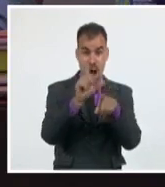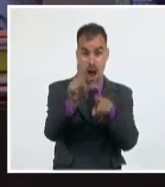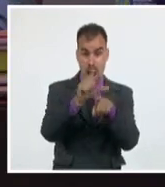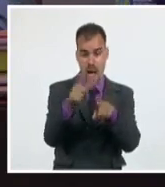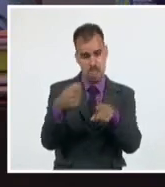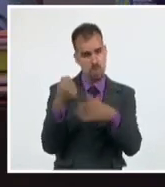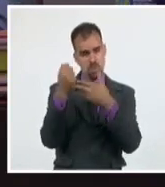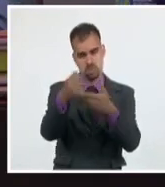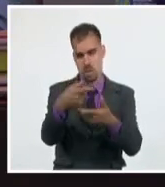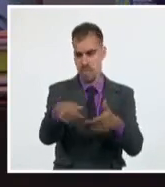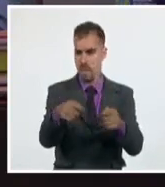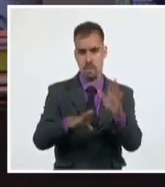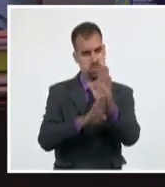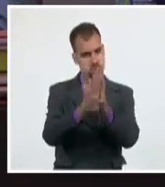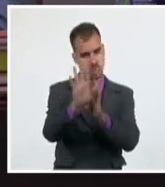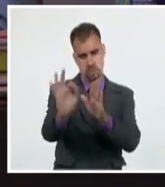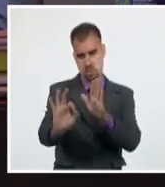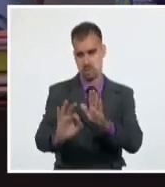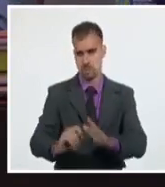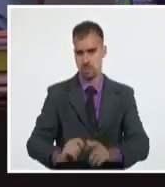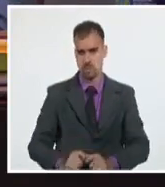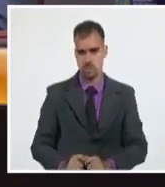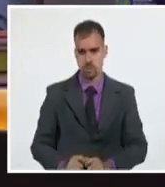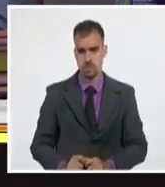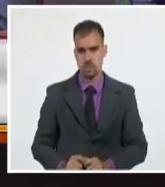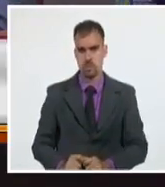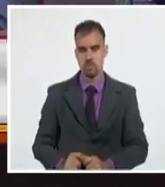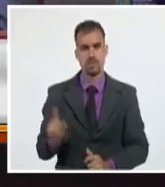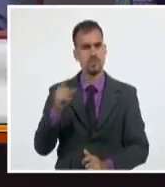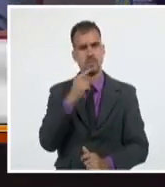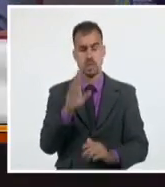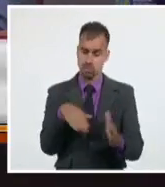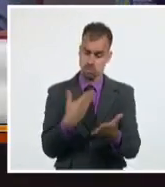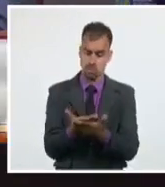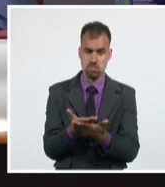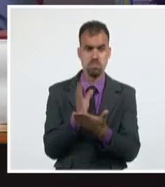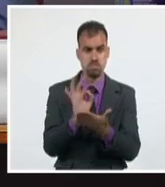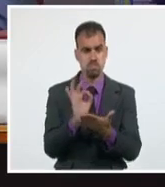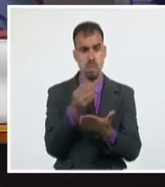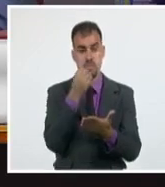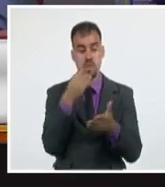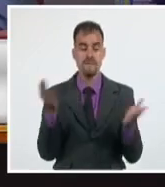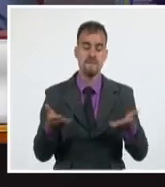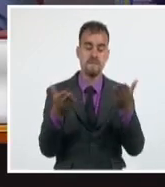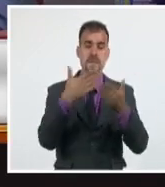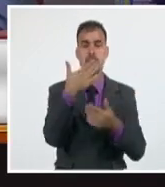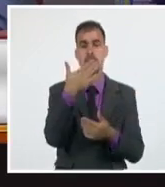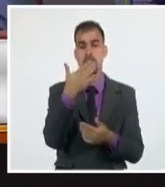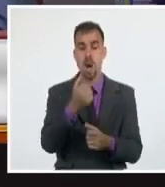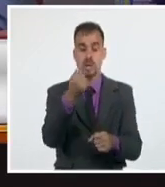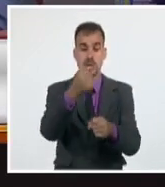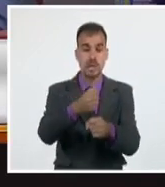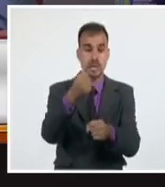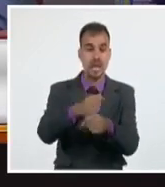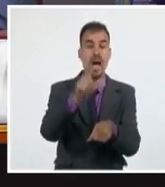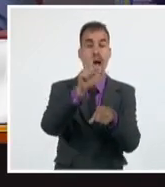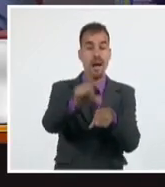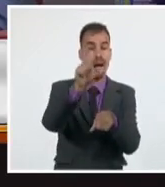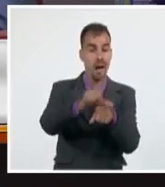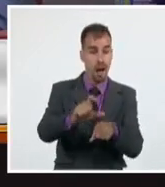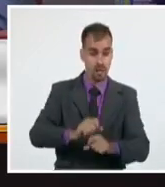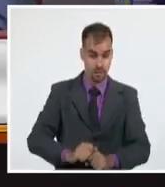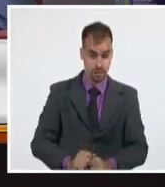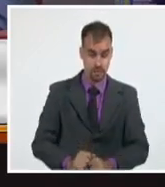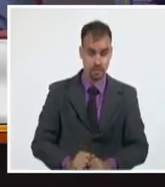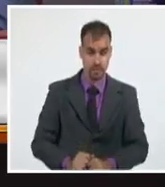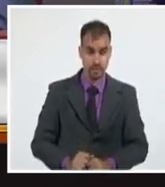política integral que estimule la incorporación, permanencia y estabilidad de la fuerza laboral en el campo,